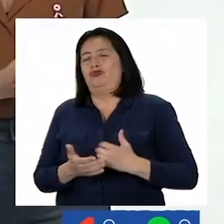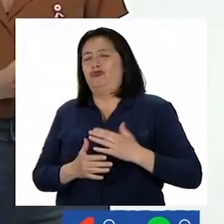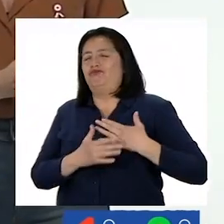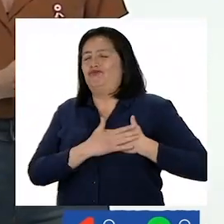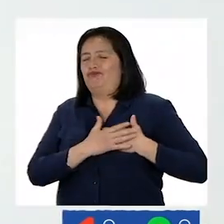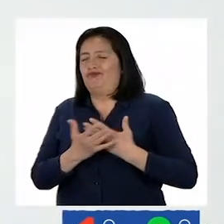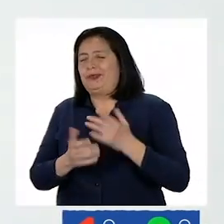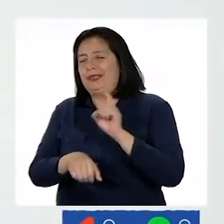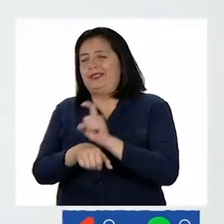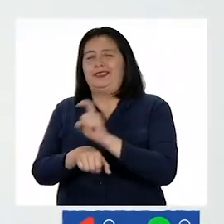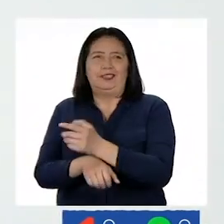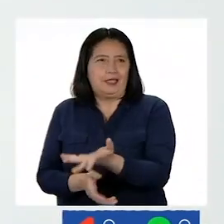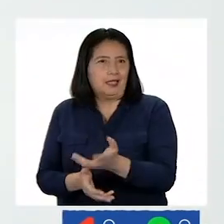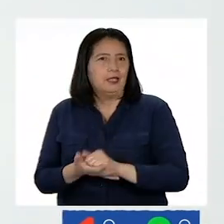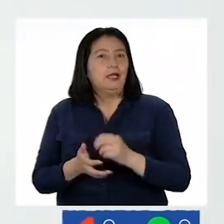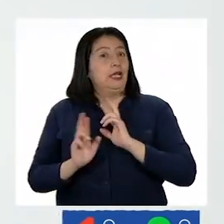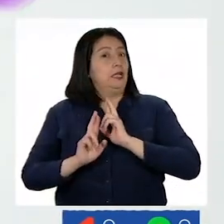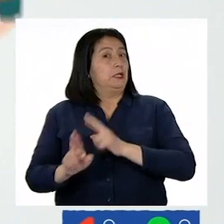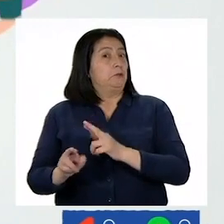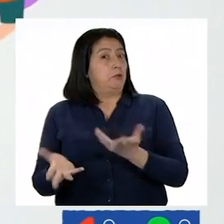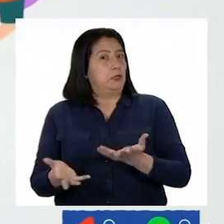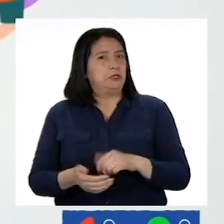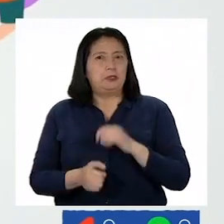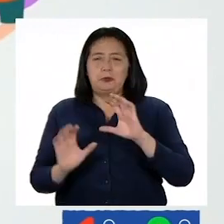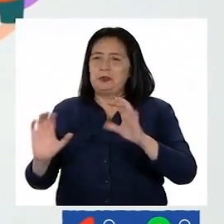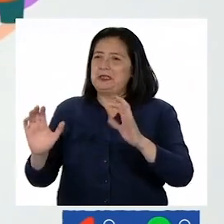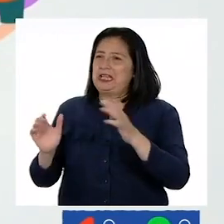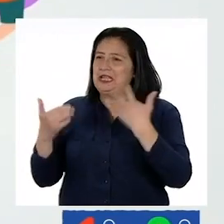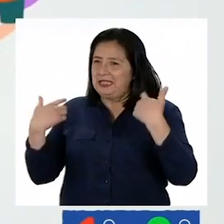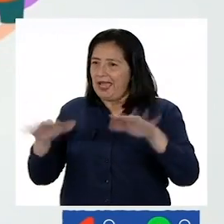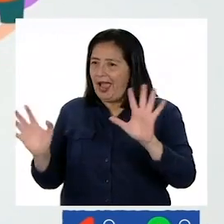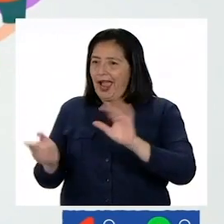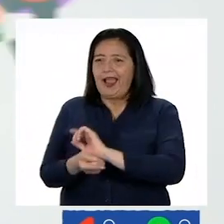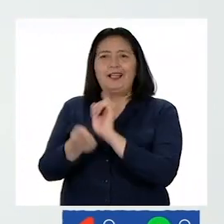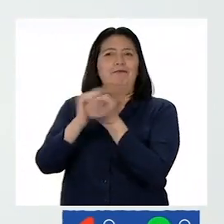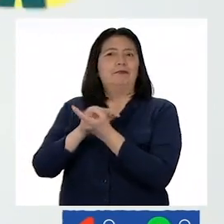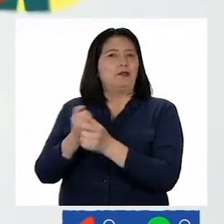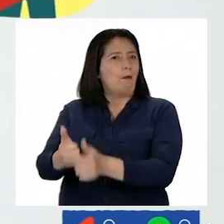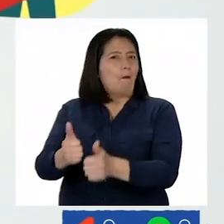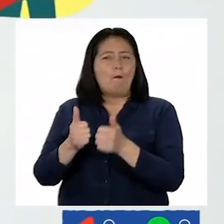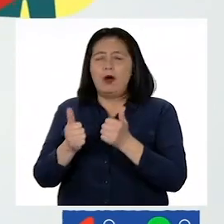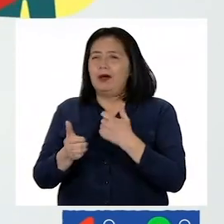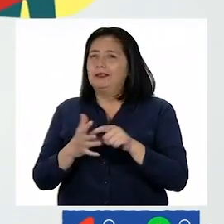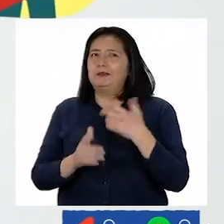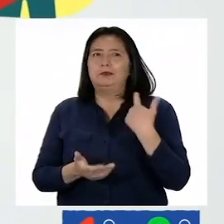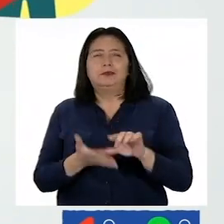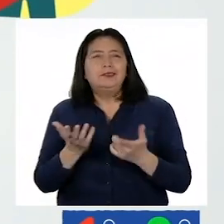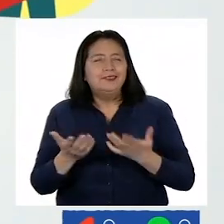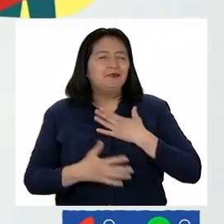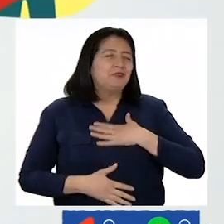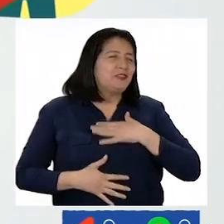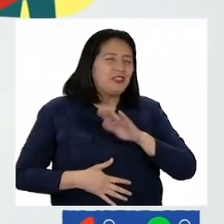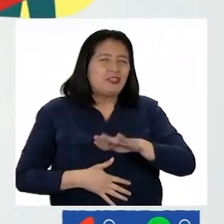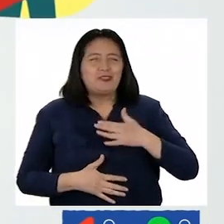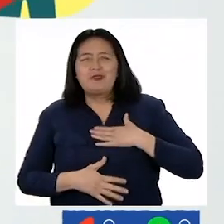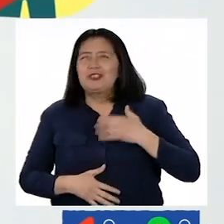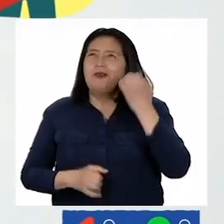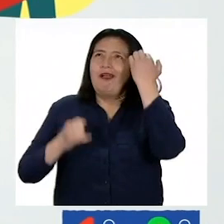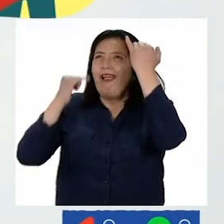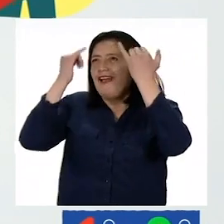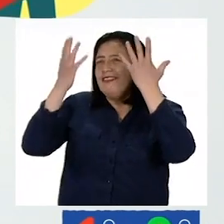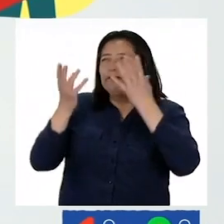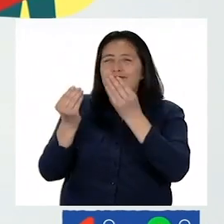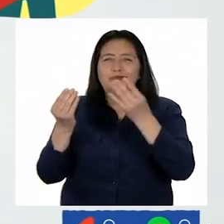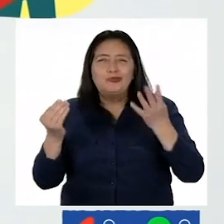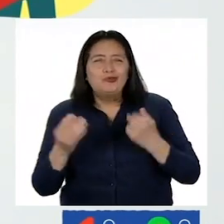las aulas. El resultado, sus clases cambiaron totalmente. Se volvieron divertidas, creativas